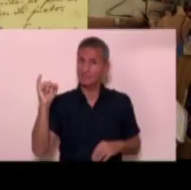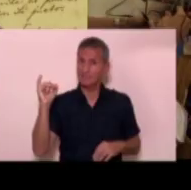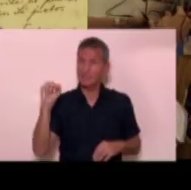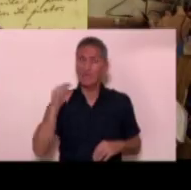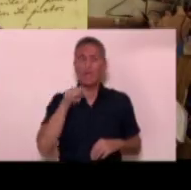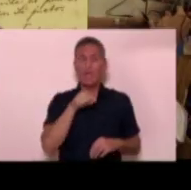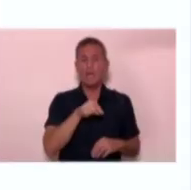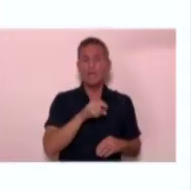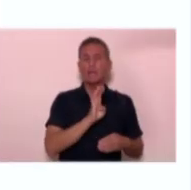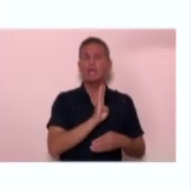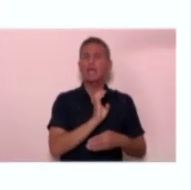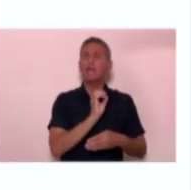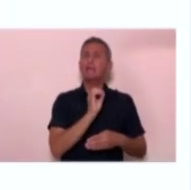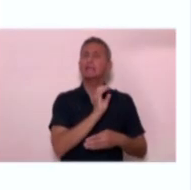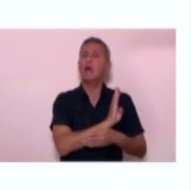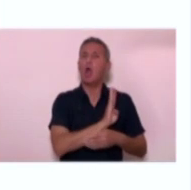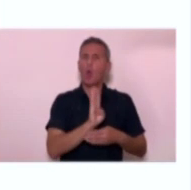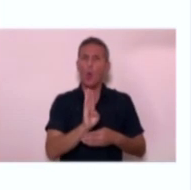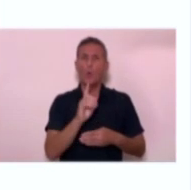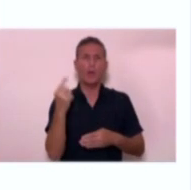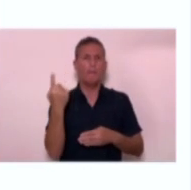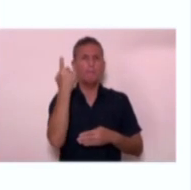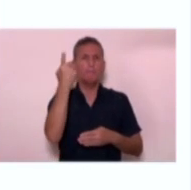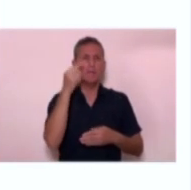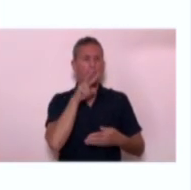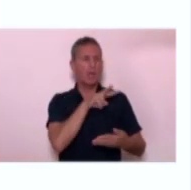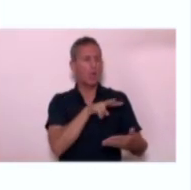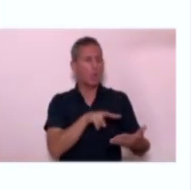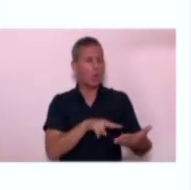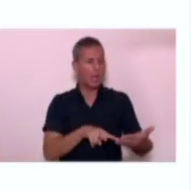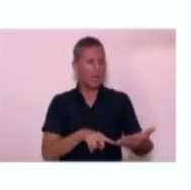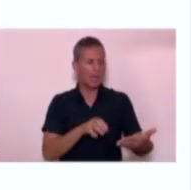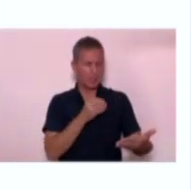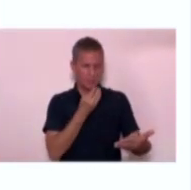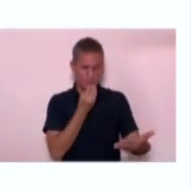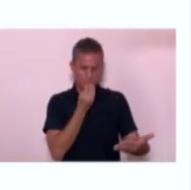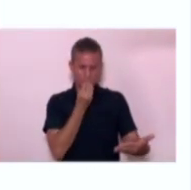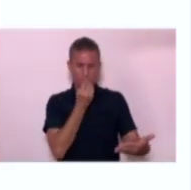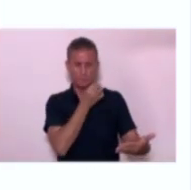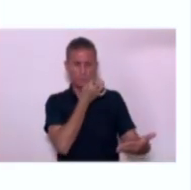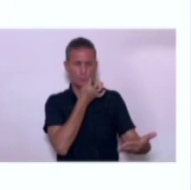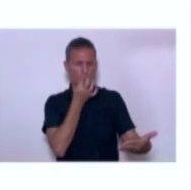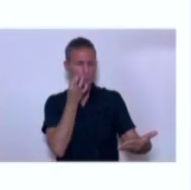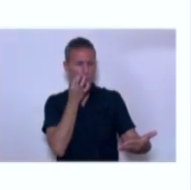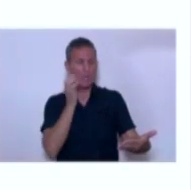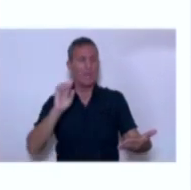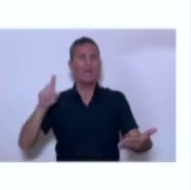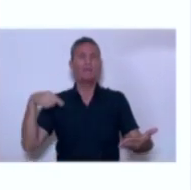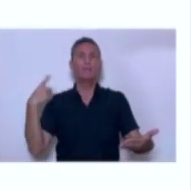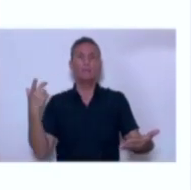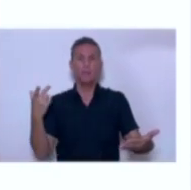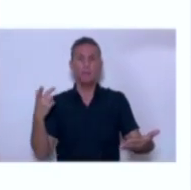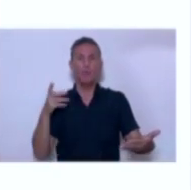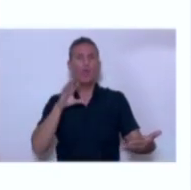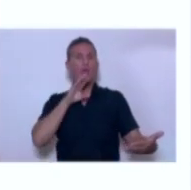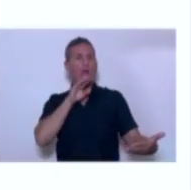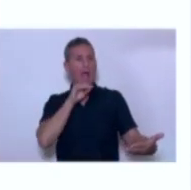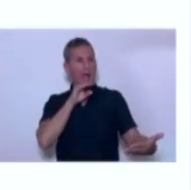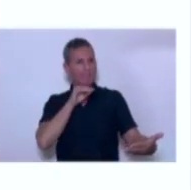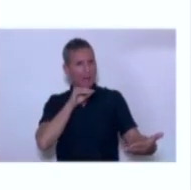a ver. En esta obra ustedes deben primeramente leer el texto en silencio y después en alta